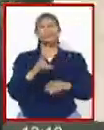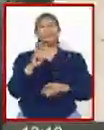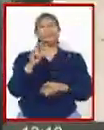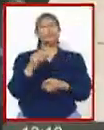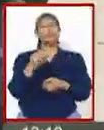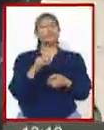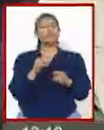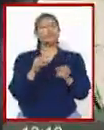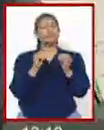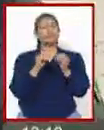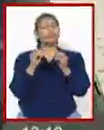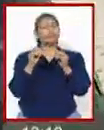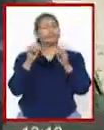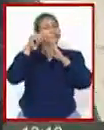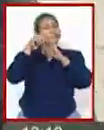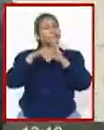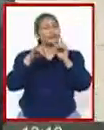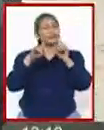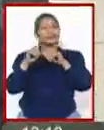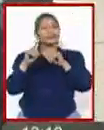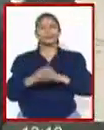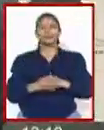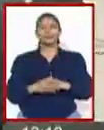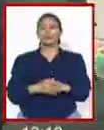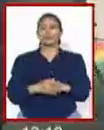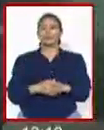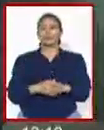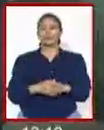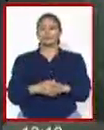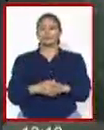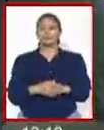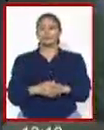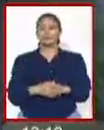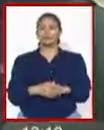no recrudezca y, bueno, culminemos con la tarea que tenemos. Desaparecen.